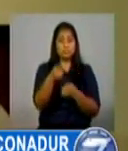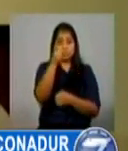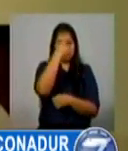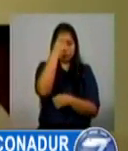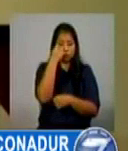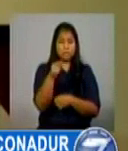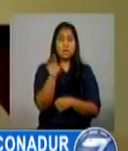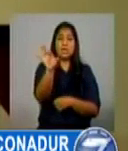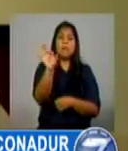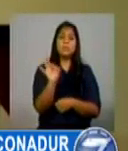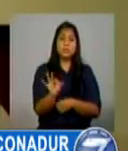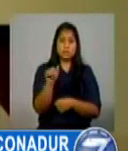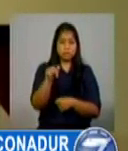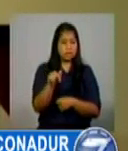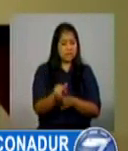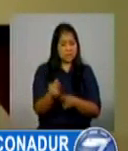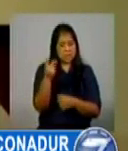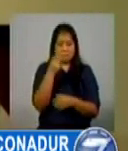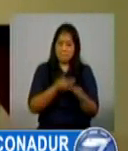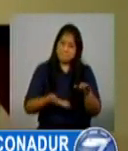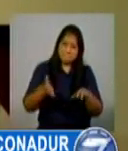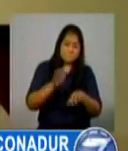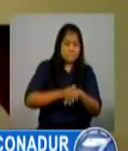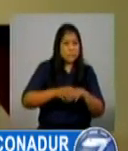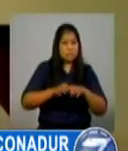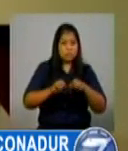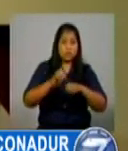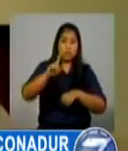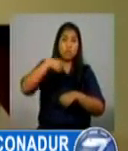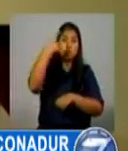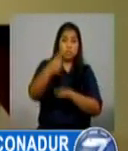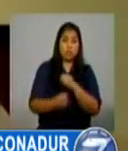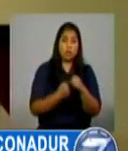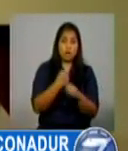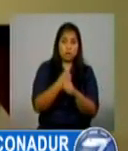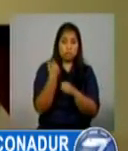la invitación es de que redoblemos los esfuerzos el año entrante